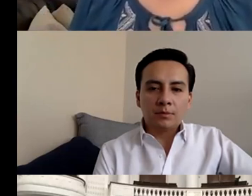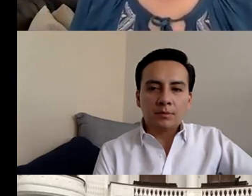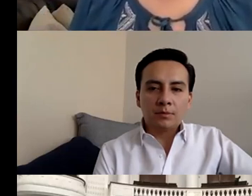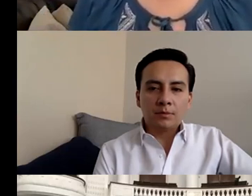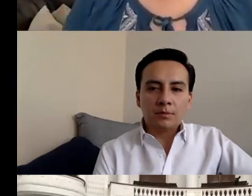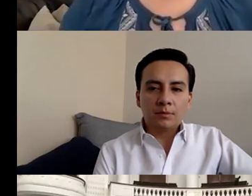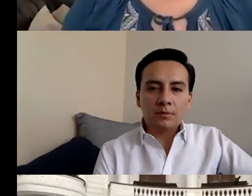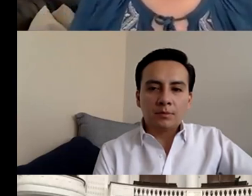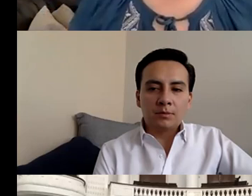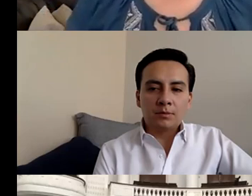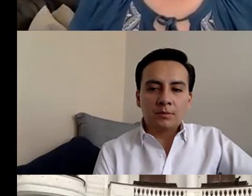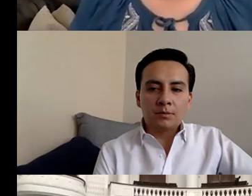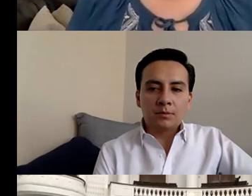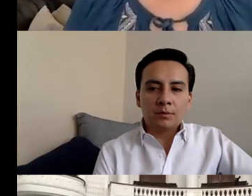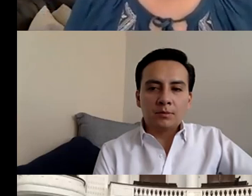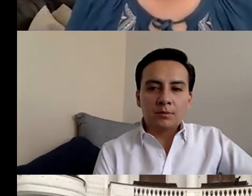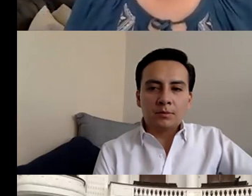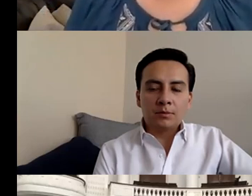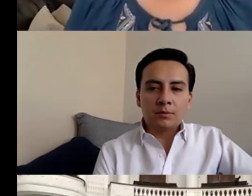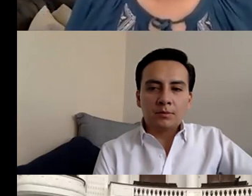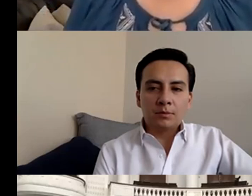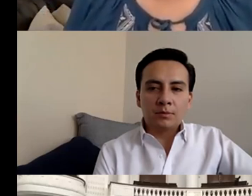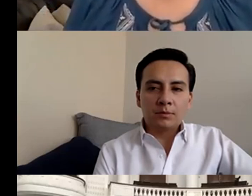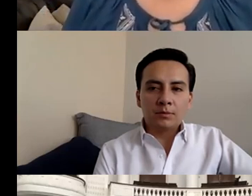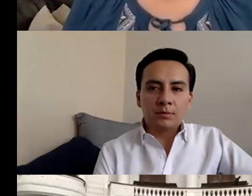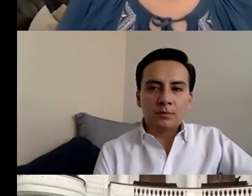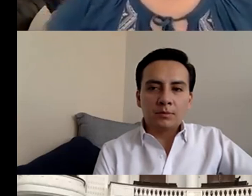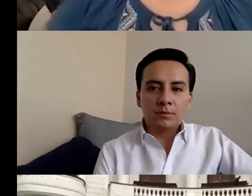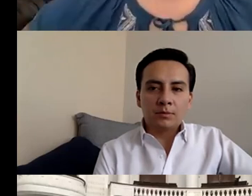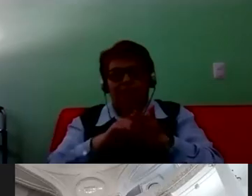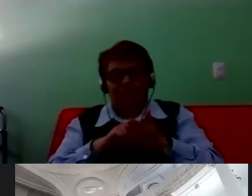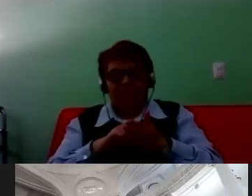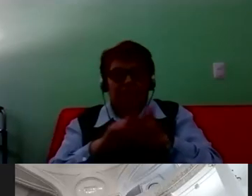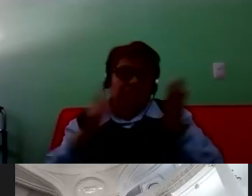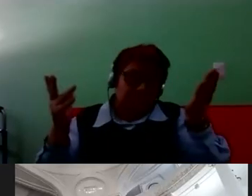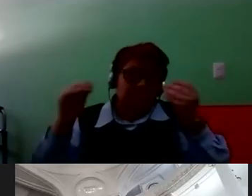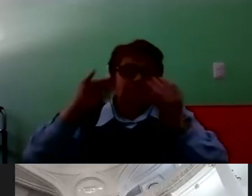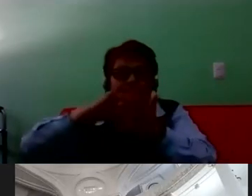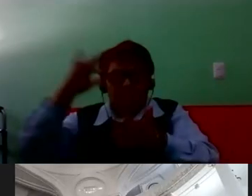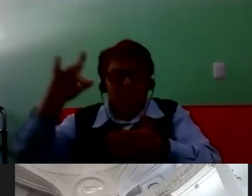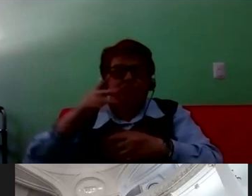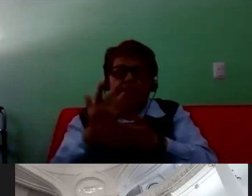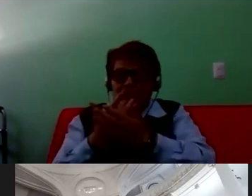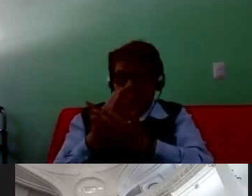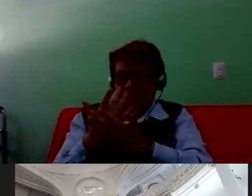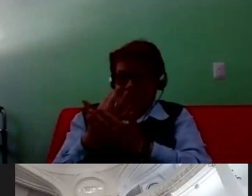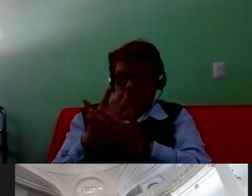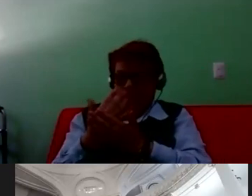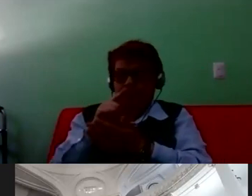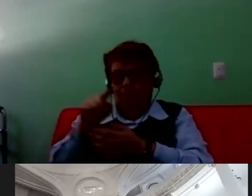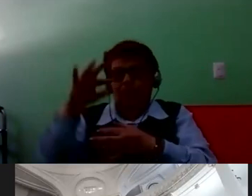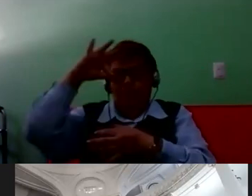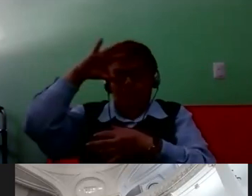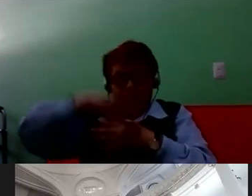este proceso que fue abierto y plural durante 18 meses. Así que, pues, muchísimas gracias. Espero que su voto